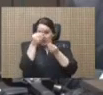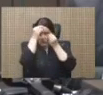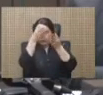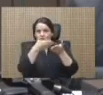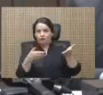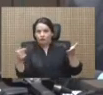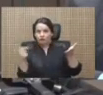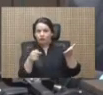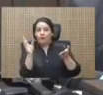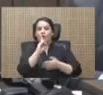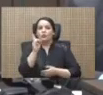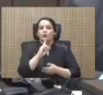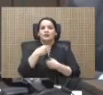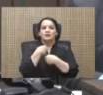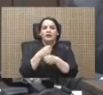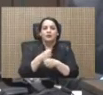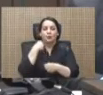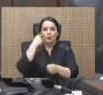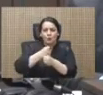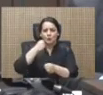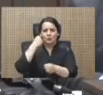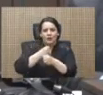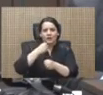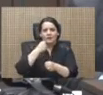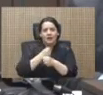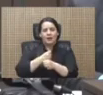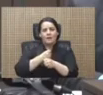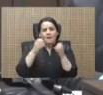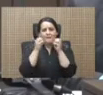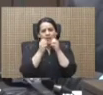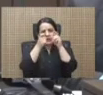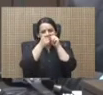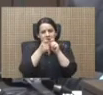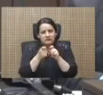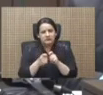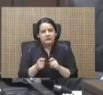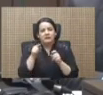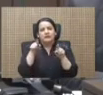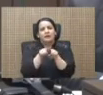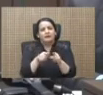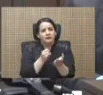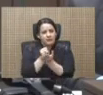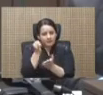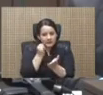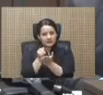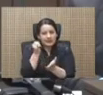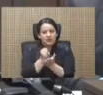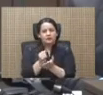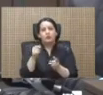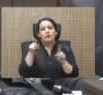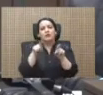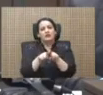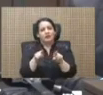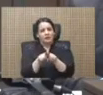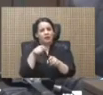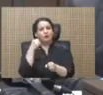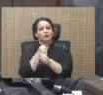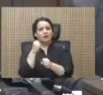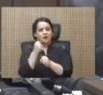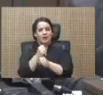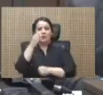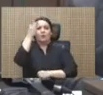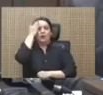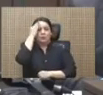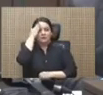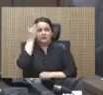donde se ha hecho un trabajo minucioso, un trabajo de investigación y un trabajo a